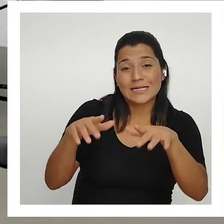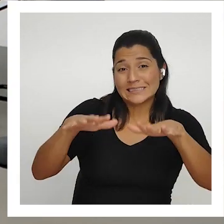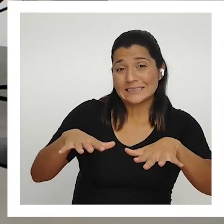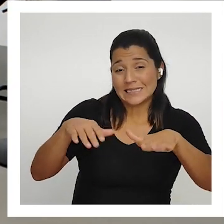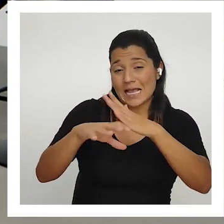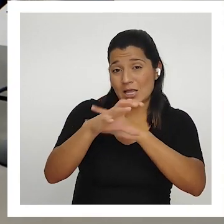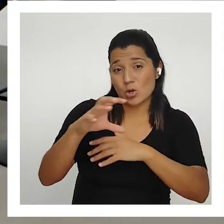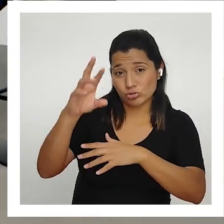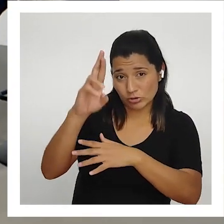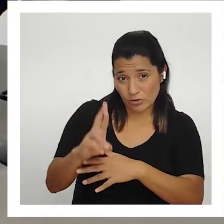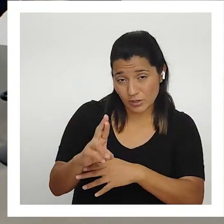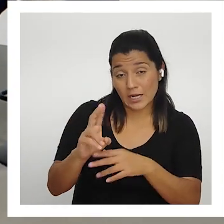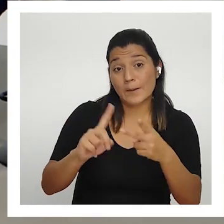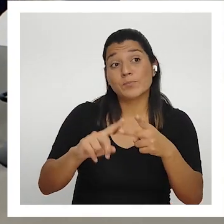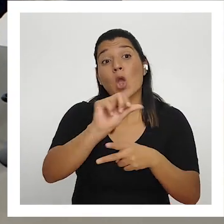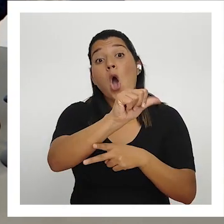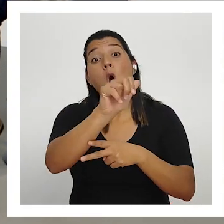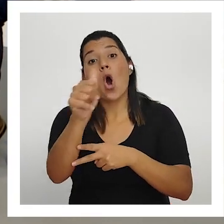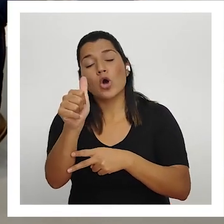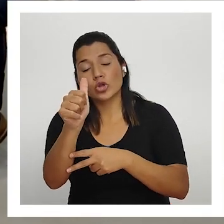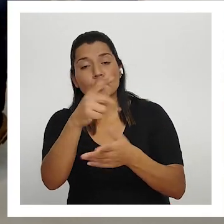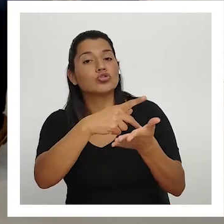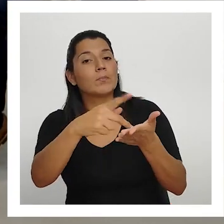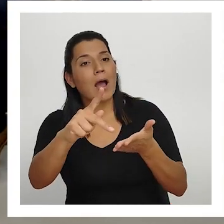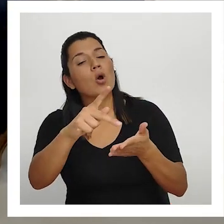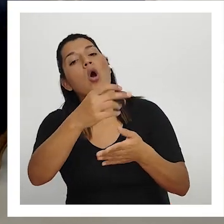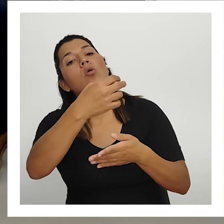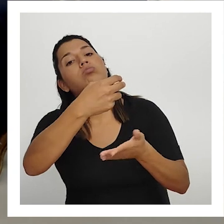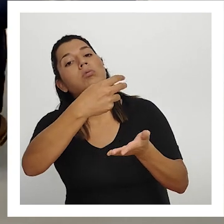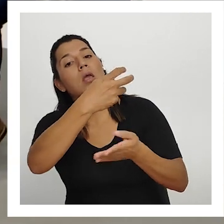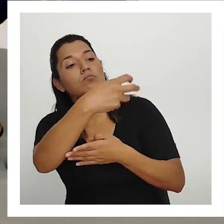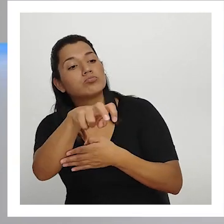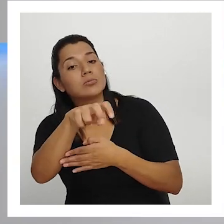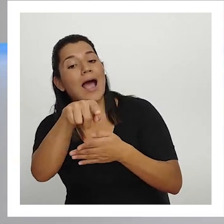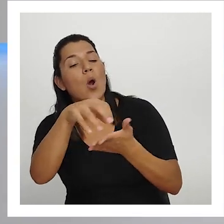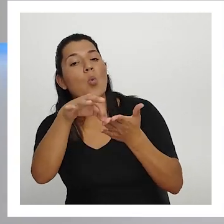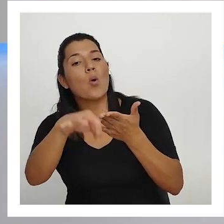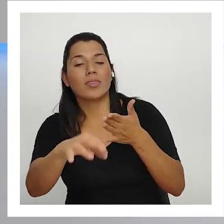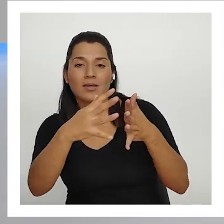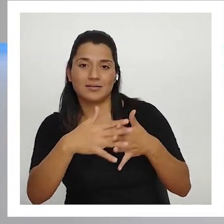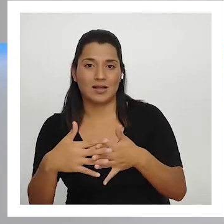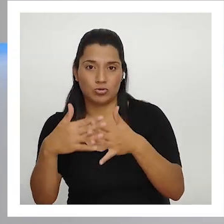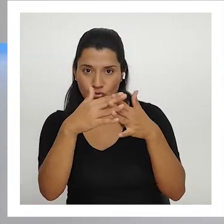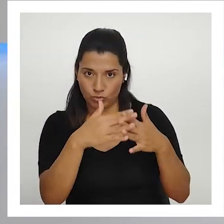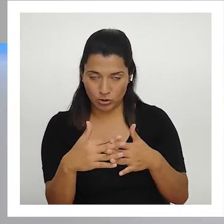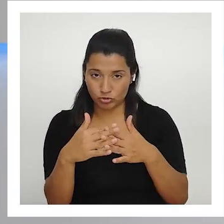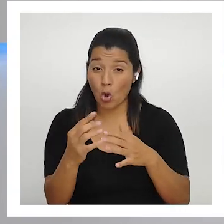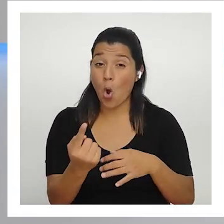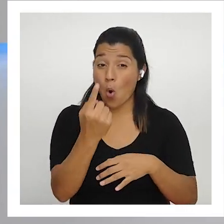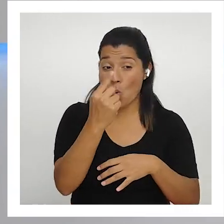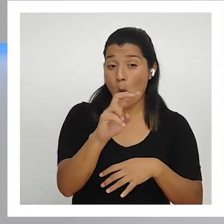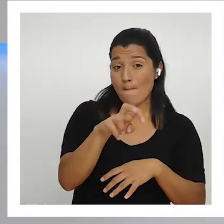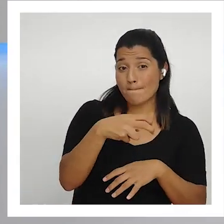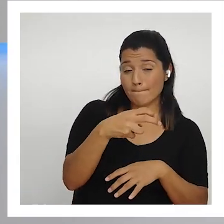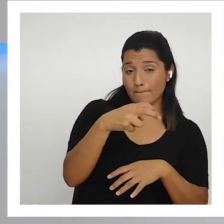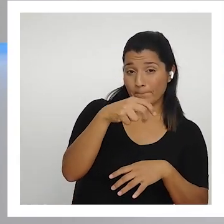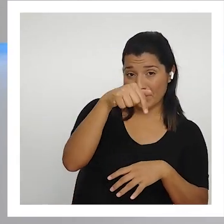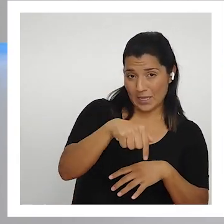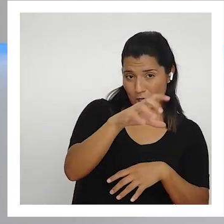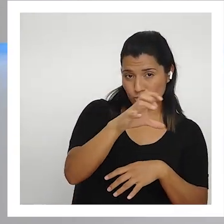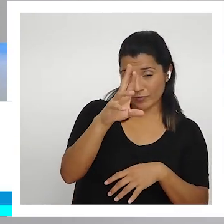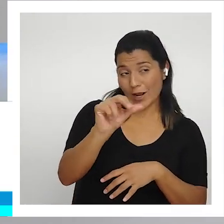y de la denuncia que nosotros al menos tenemos conocimiento, se pudo denotar que se solicitó, un primer pago a una cuenta nacional.